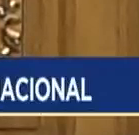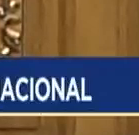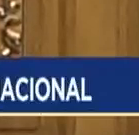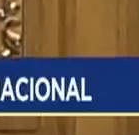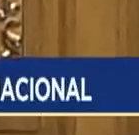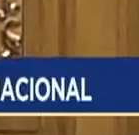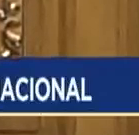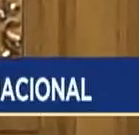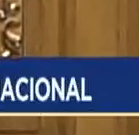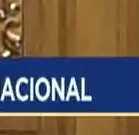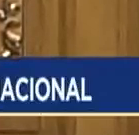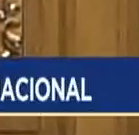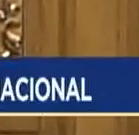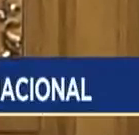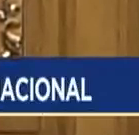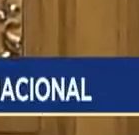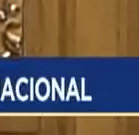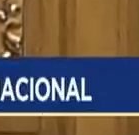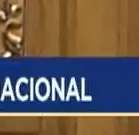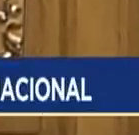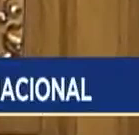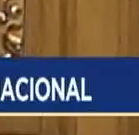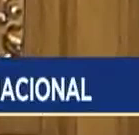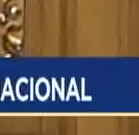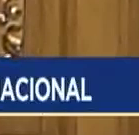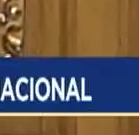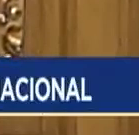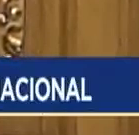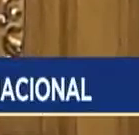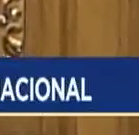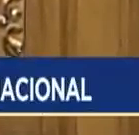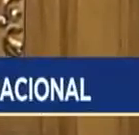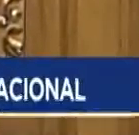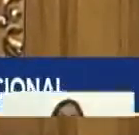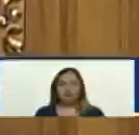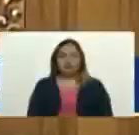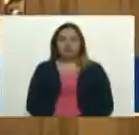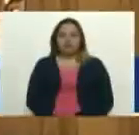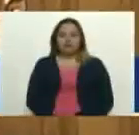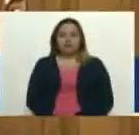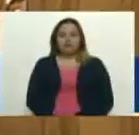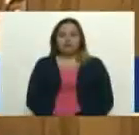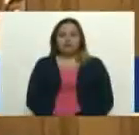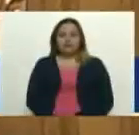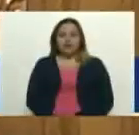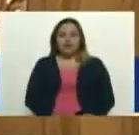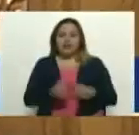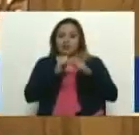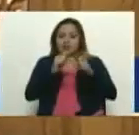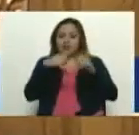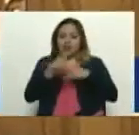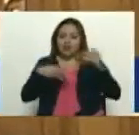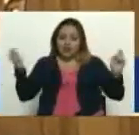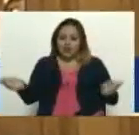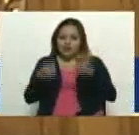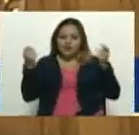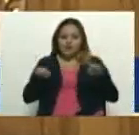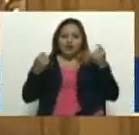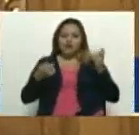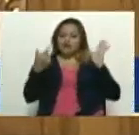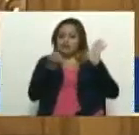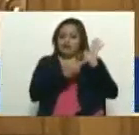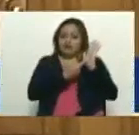presente acuerdo en la Gaceta Oficial de la República Bolivariana de Venezuela y dar máxima difusión del mismo. Dado firmado y